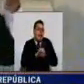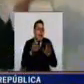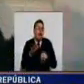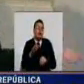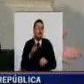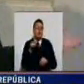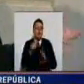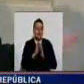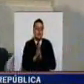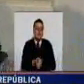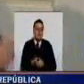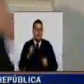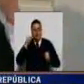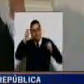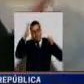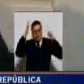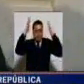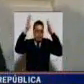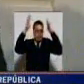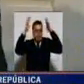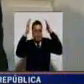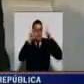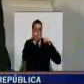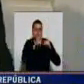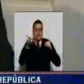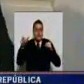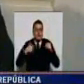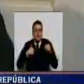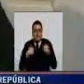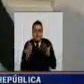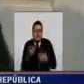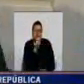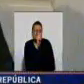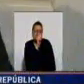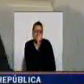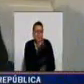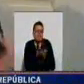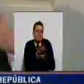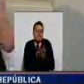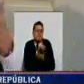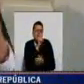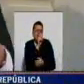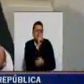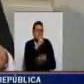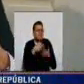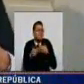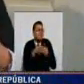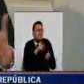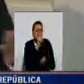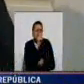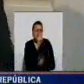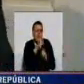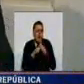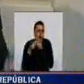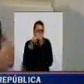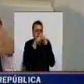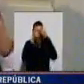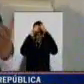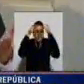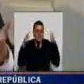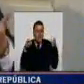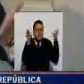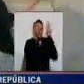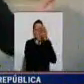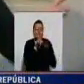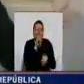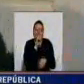las fiestas decembrinas, ministro, para que los colombianos no tuviéramos tiempo de reaccionar, para que estuviera cerrado el Consejo de Estado y no